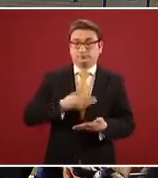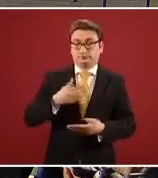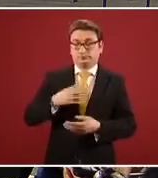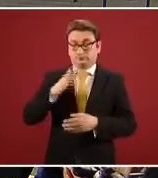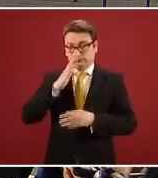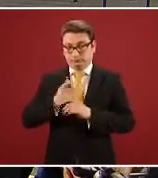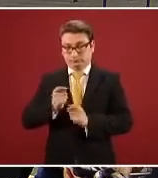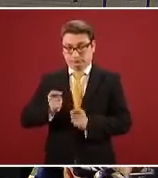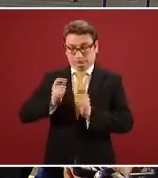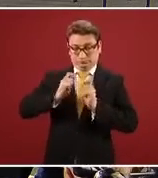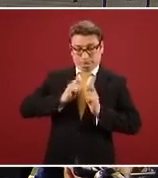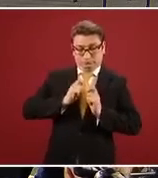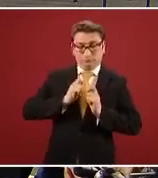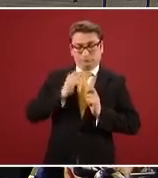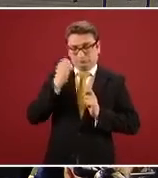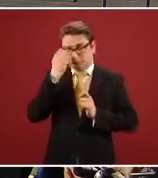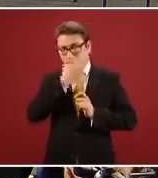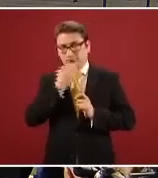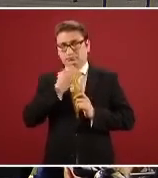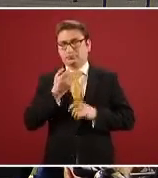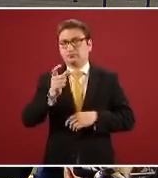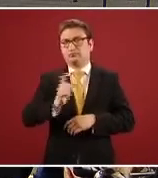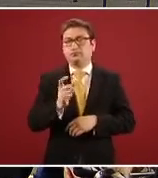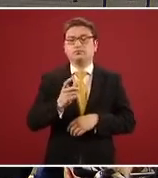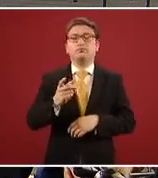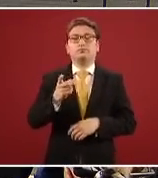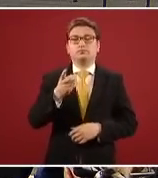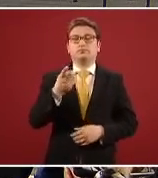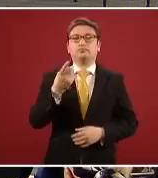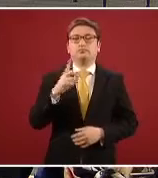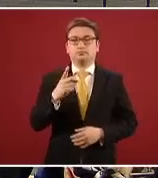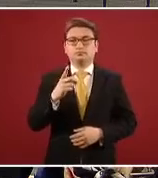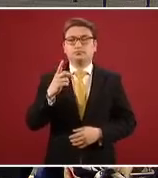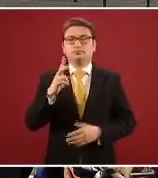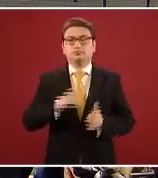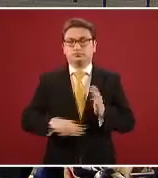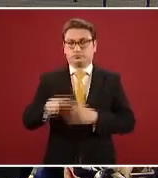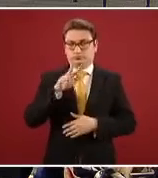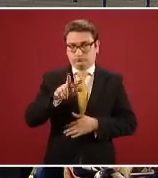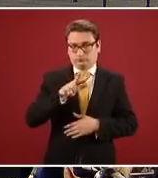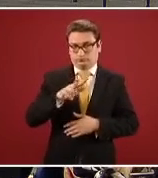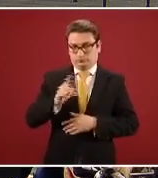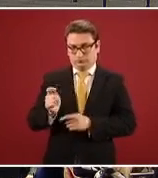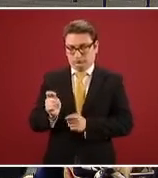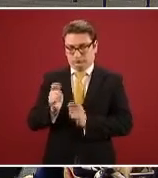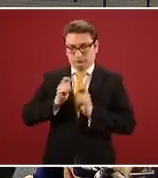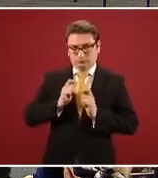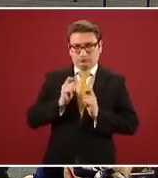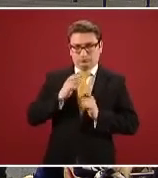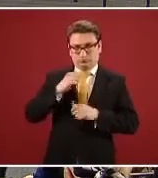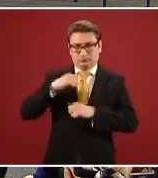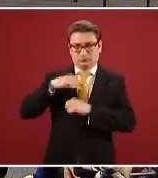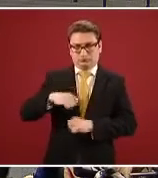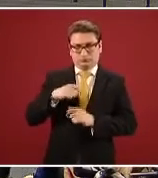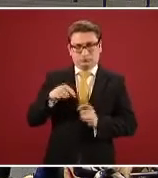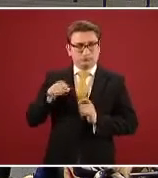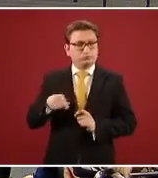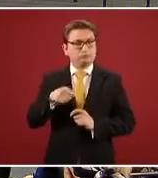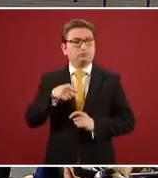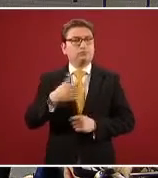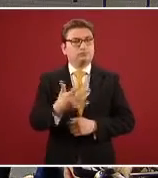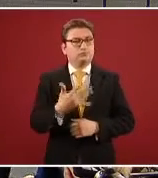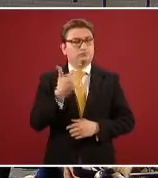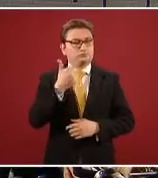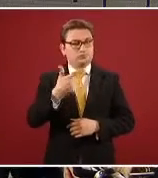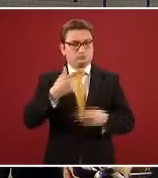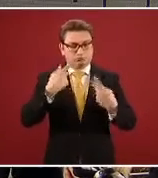unidad. En diciembre de 2018 recibimos una unidad que apenas durante ese año bloqueó a 57